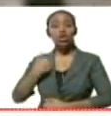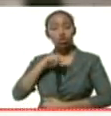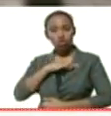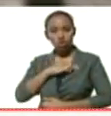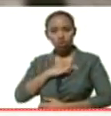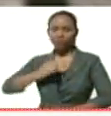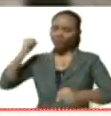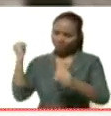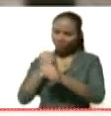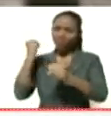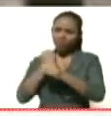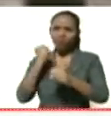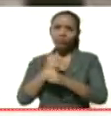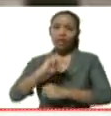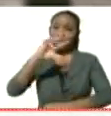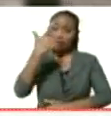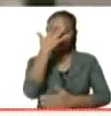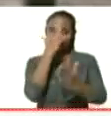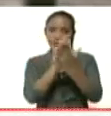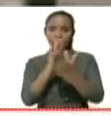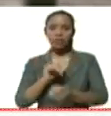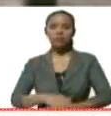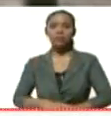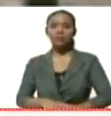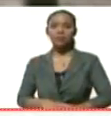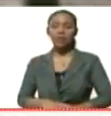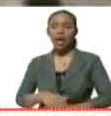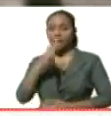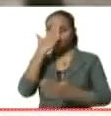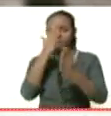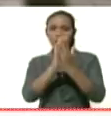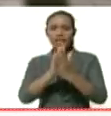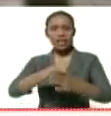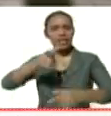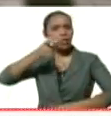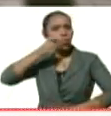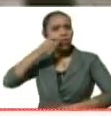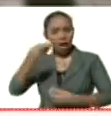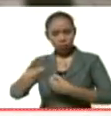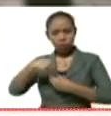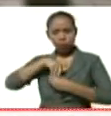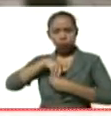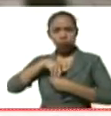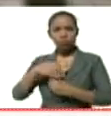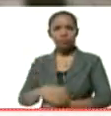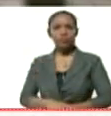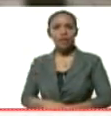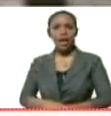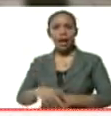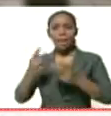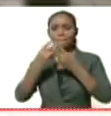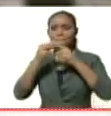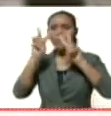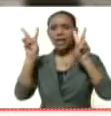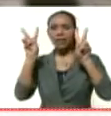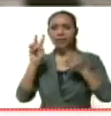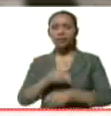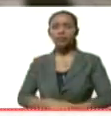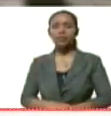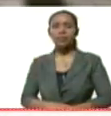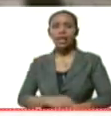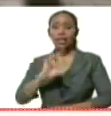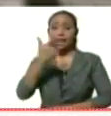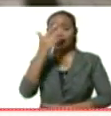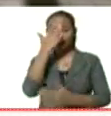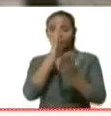trabajar. El tercer frente, el frente de la seguridad interna, de la paz. Tercer